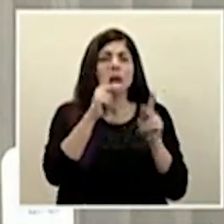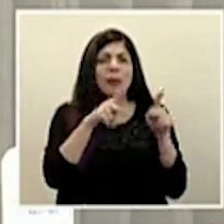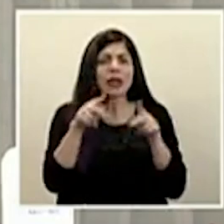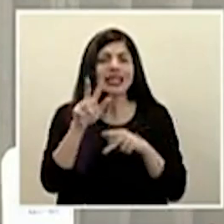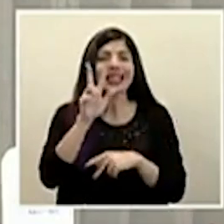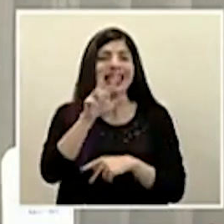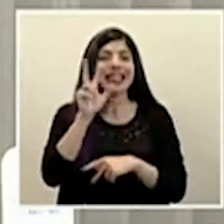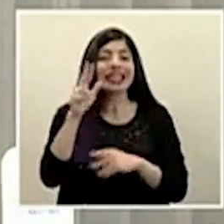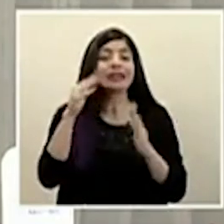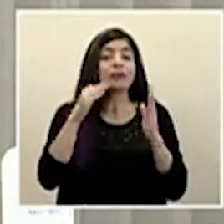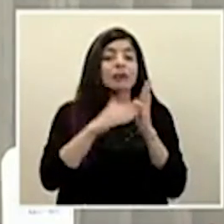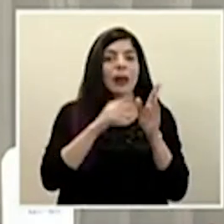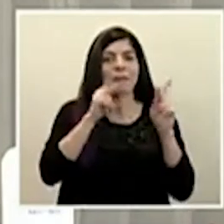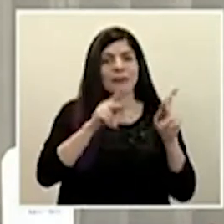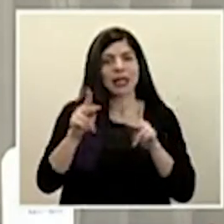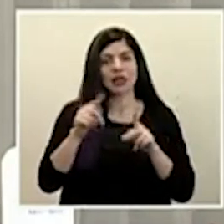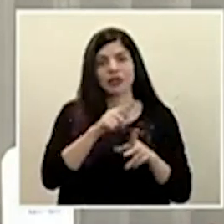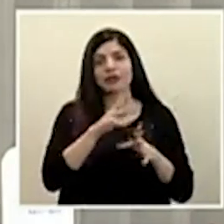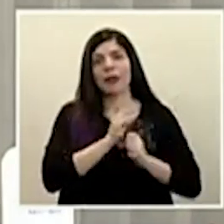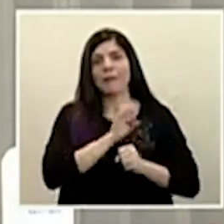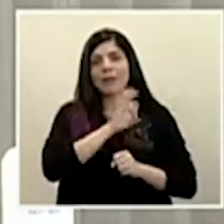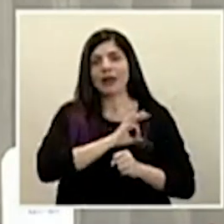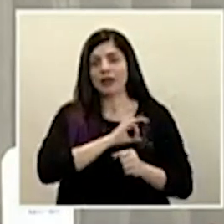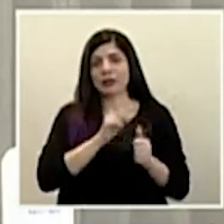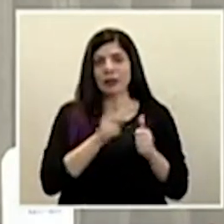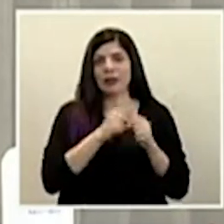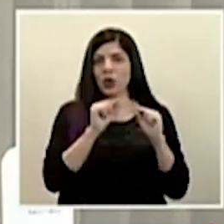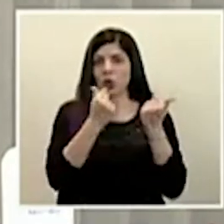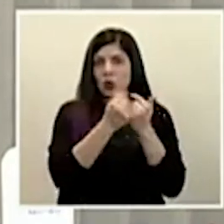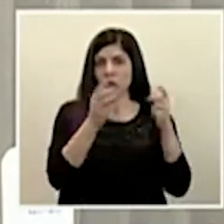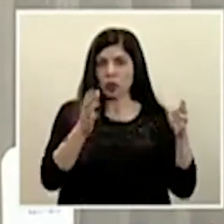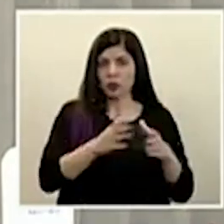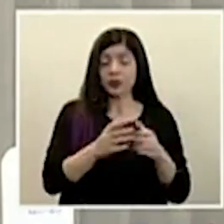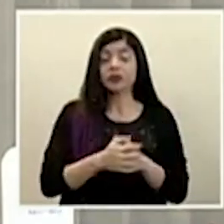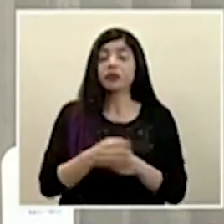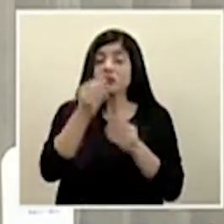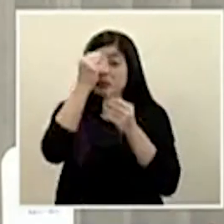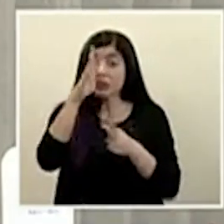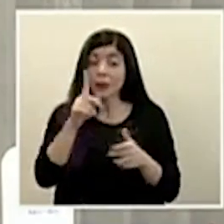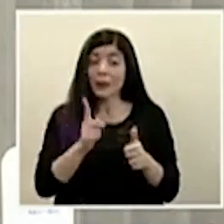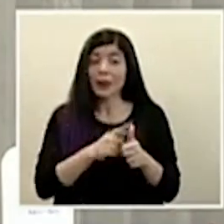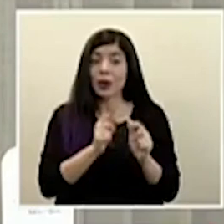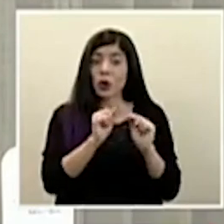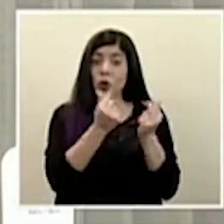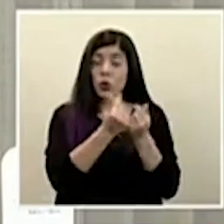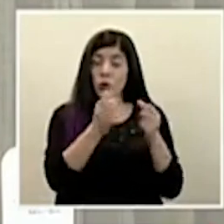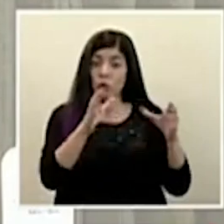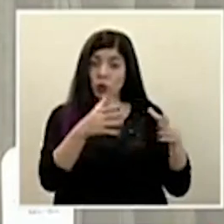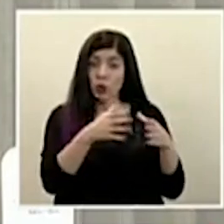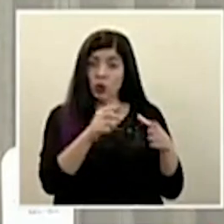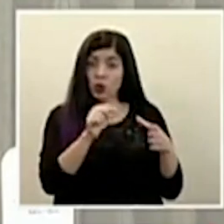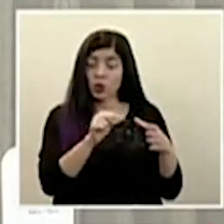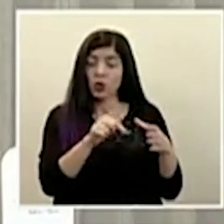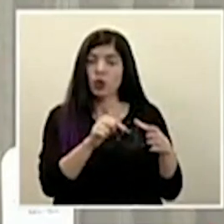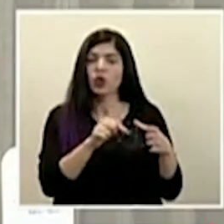33,000 personas beneficiarias. Hay que decir que este primer grupo es para